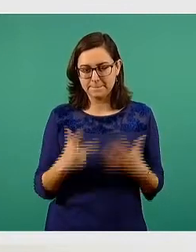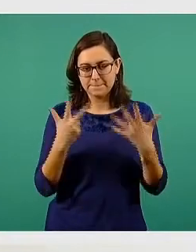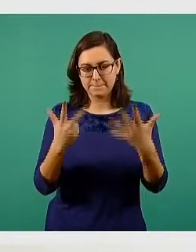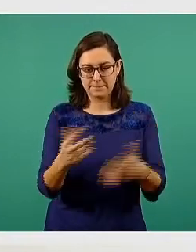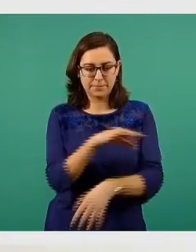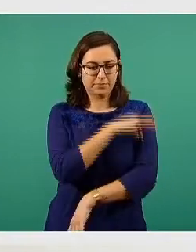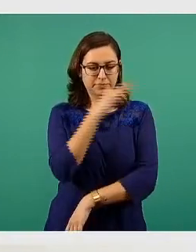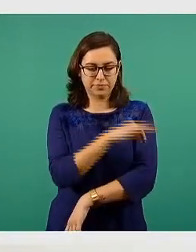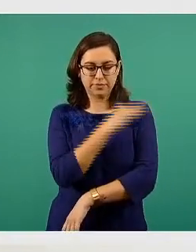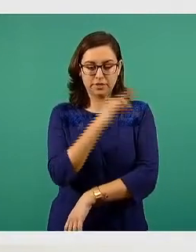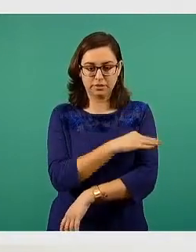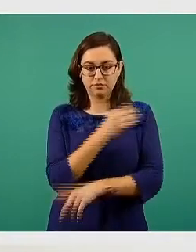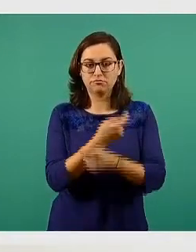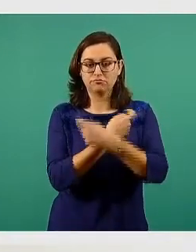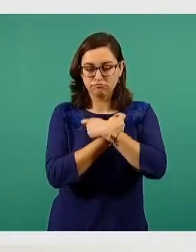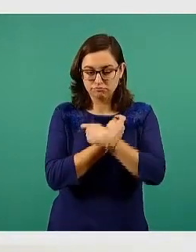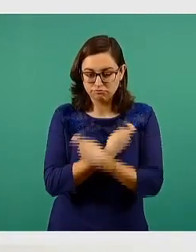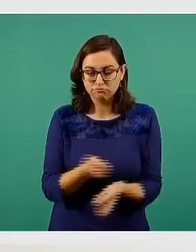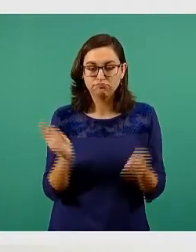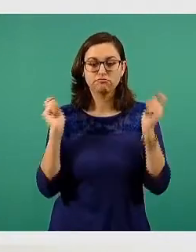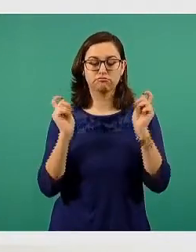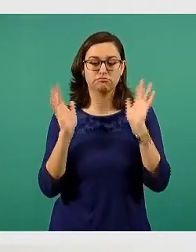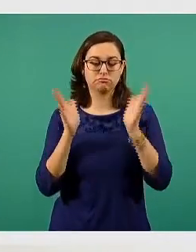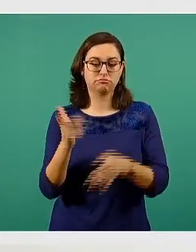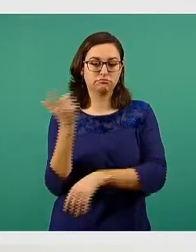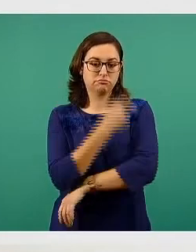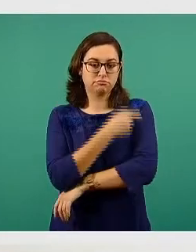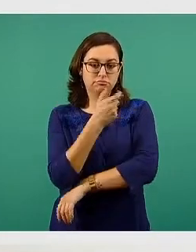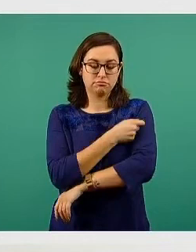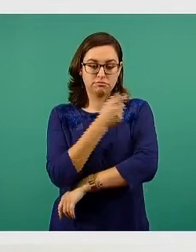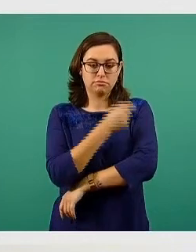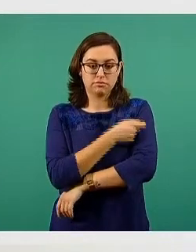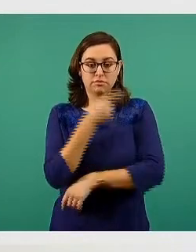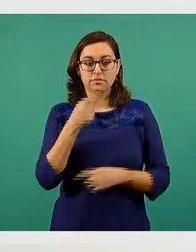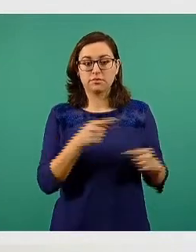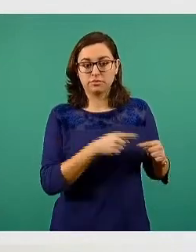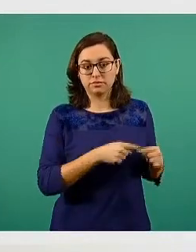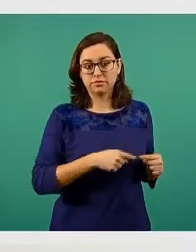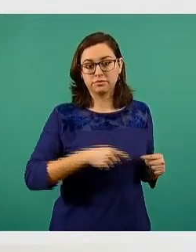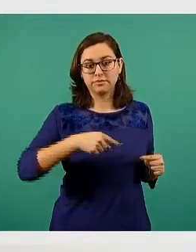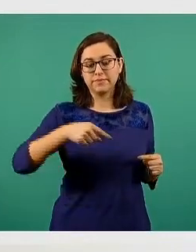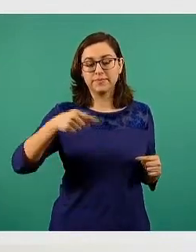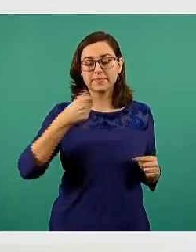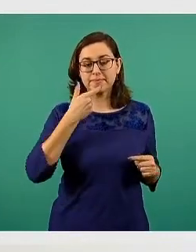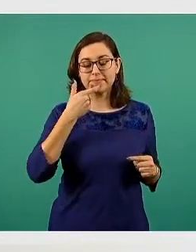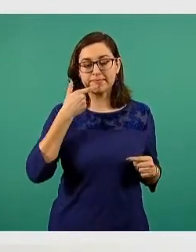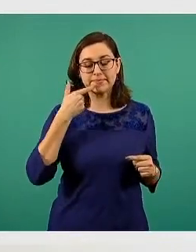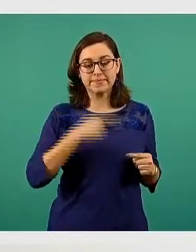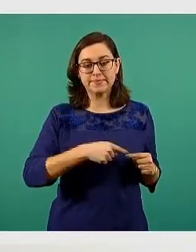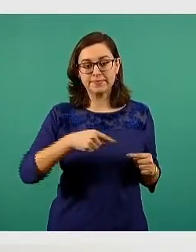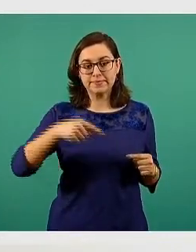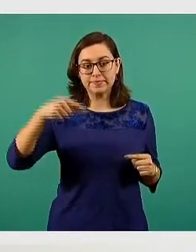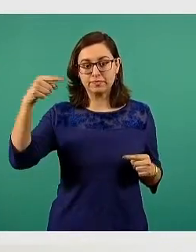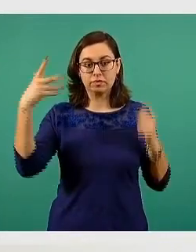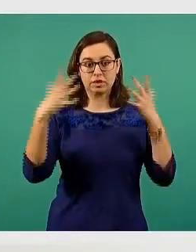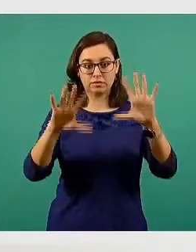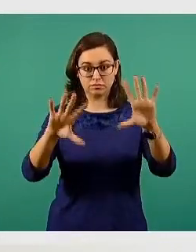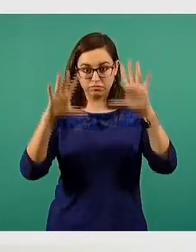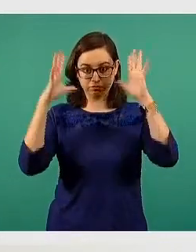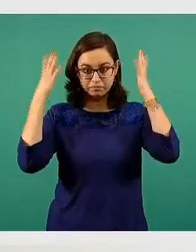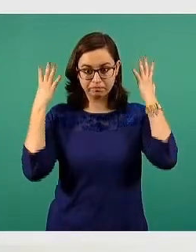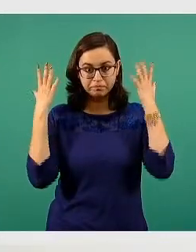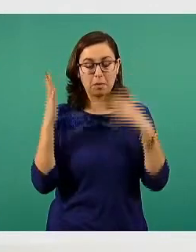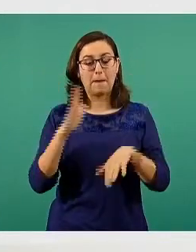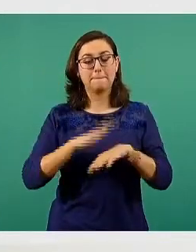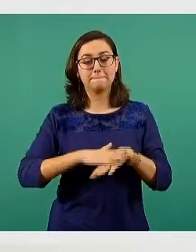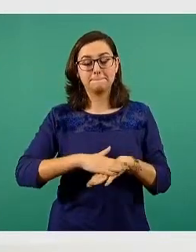26.953.788 dosis de vacuna que han sido administradas. Recuerden que esta gráfica lo que permite es visualizar la velocidad de vacunación. Entre